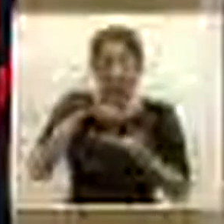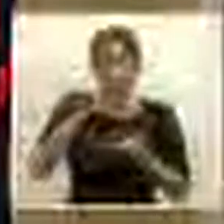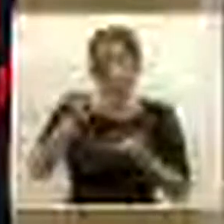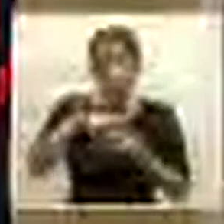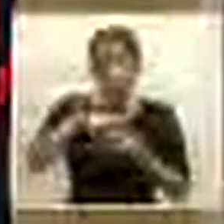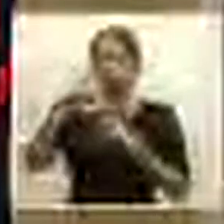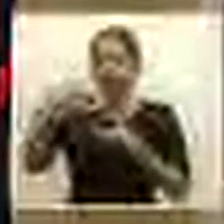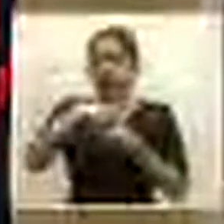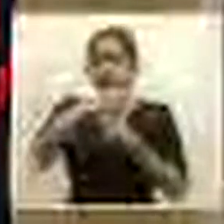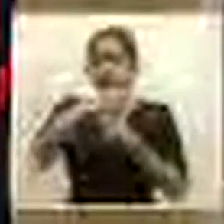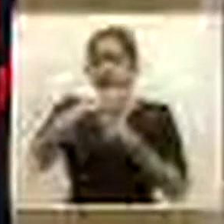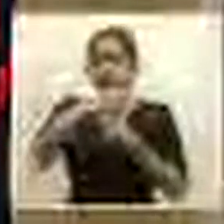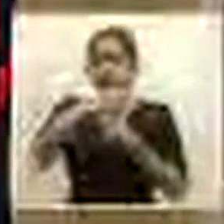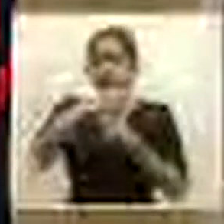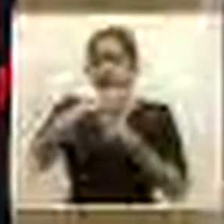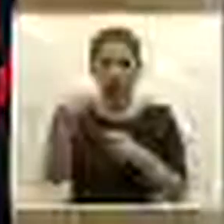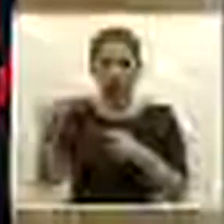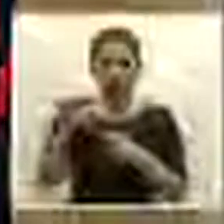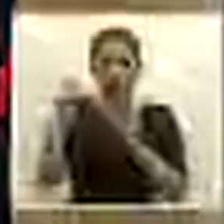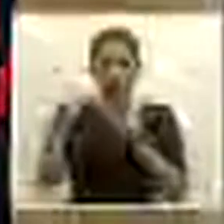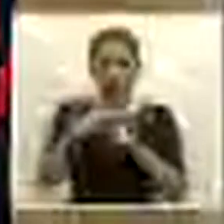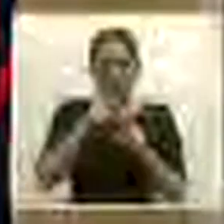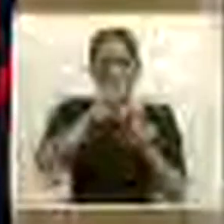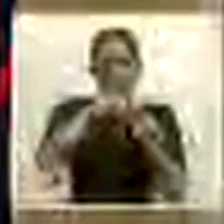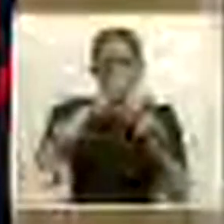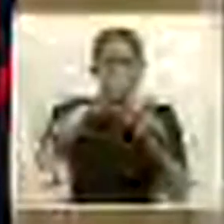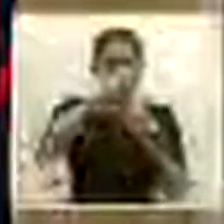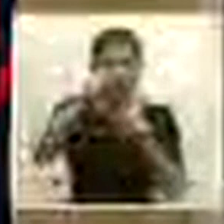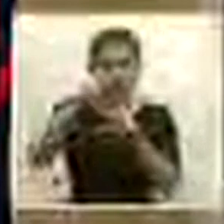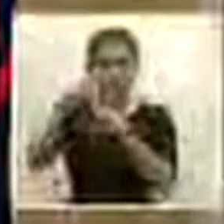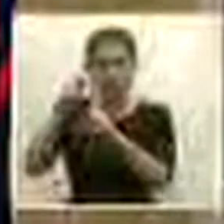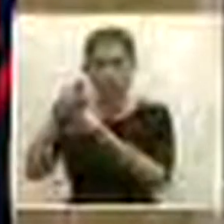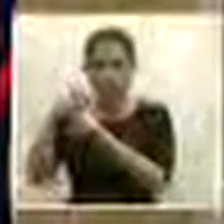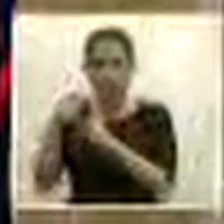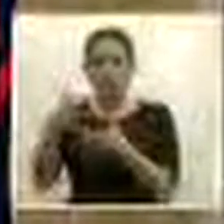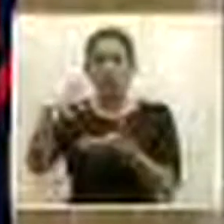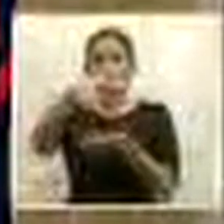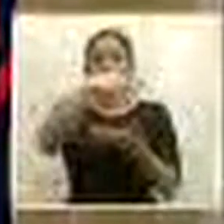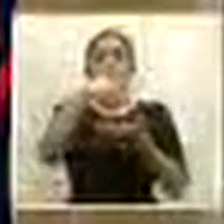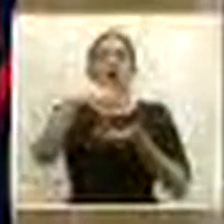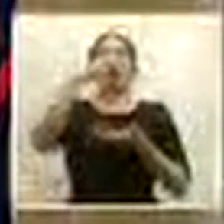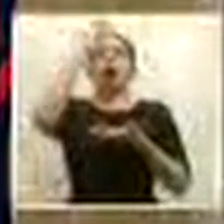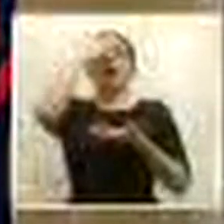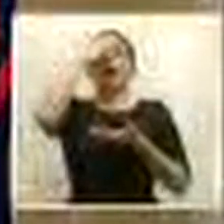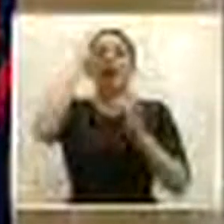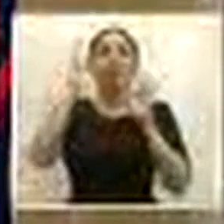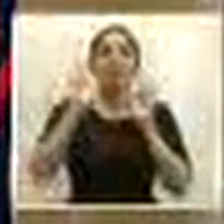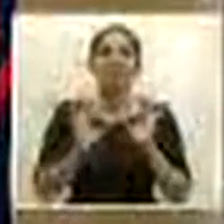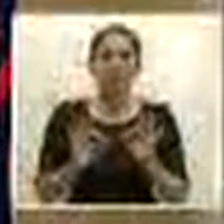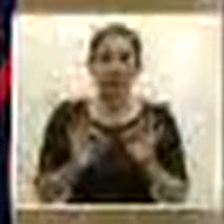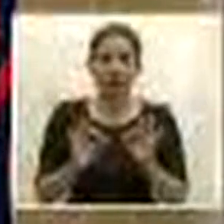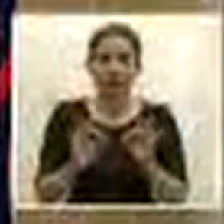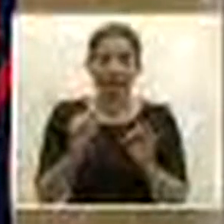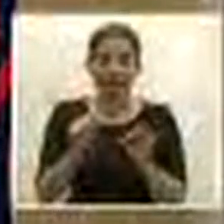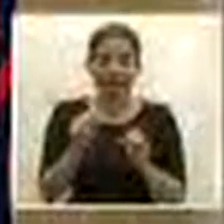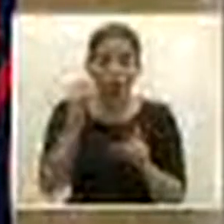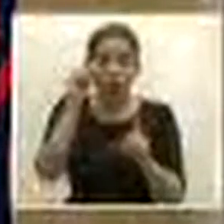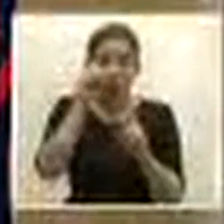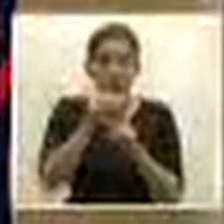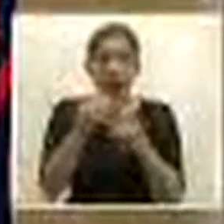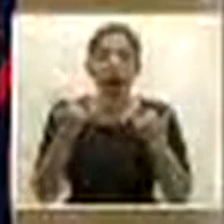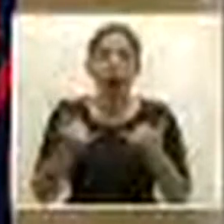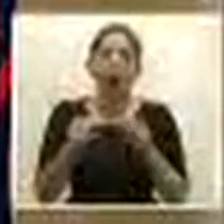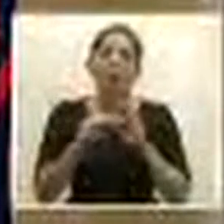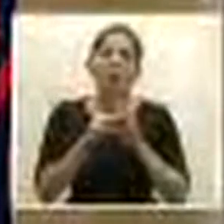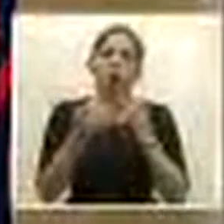muestreo y realización del análisis local. Todavía estamos en un modelo bastante centralizado